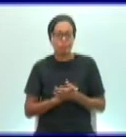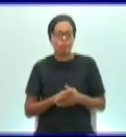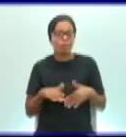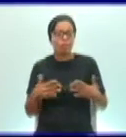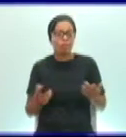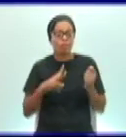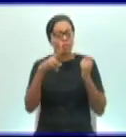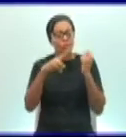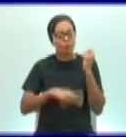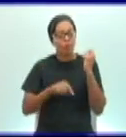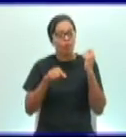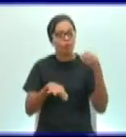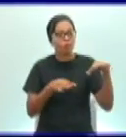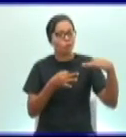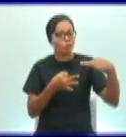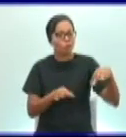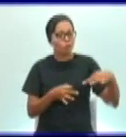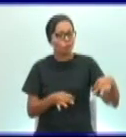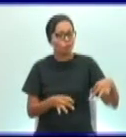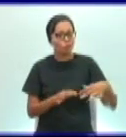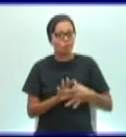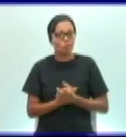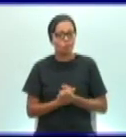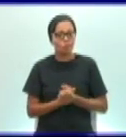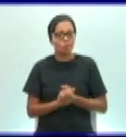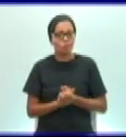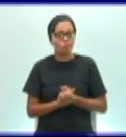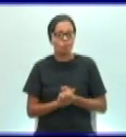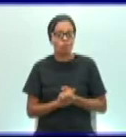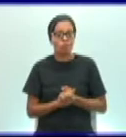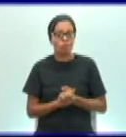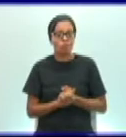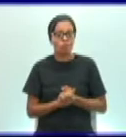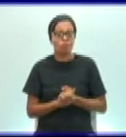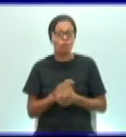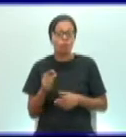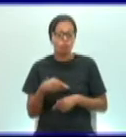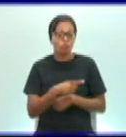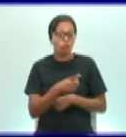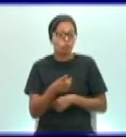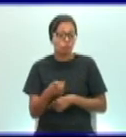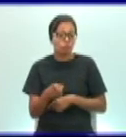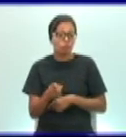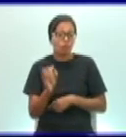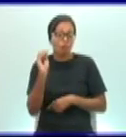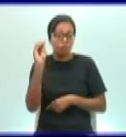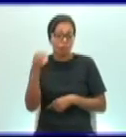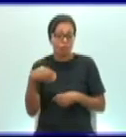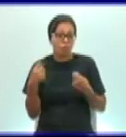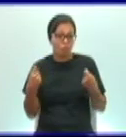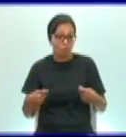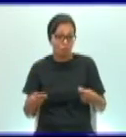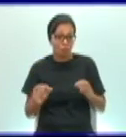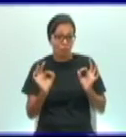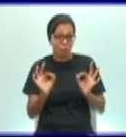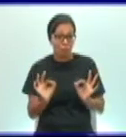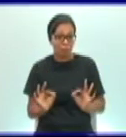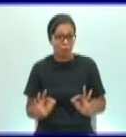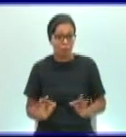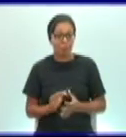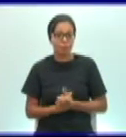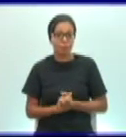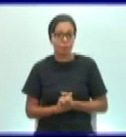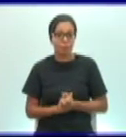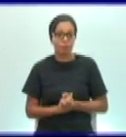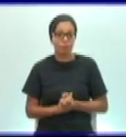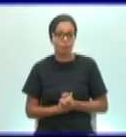históricos tiene todo un algoritmo de trabajo, y ese algoritmo de trabajo ustedes tienen que dejarlo bien especificado. Cuando trabajemos entonces